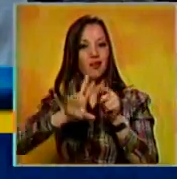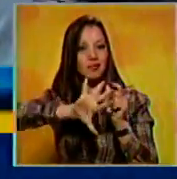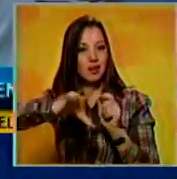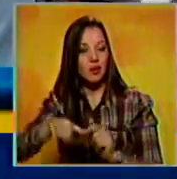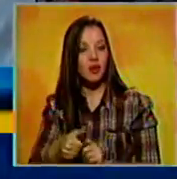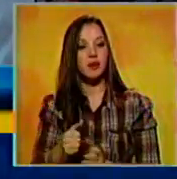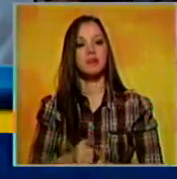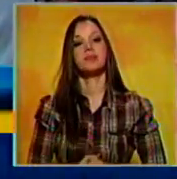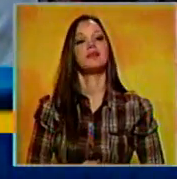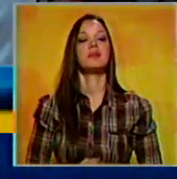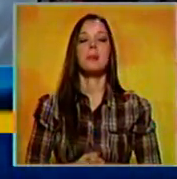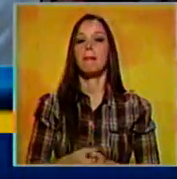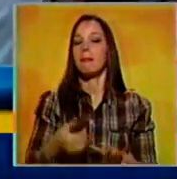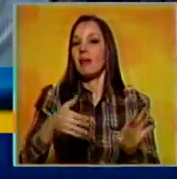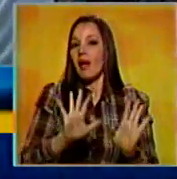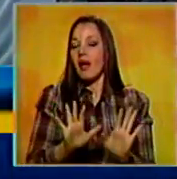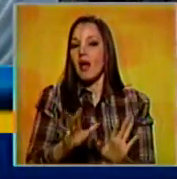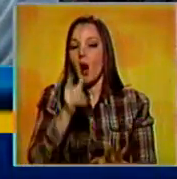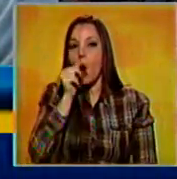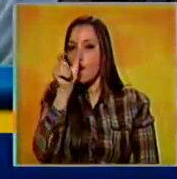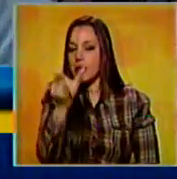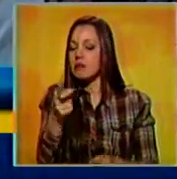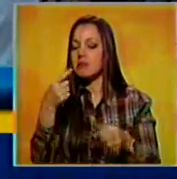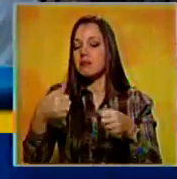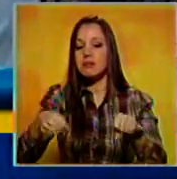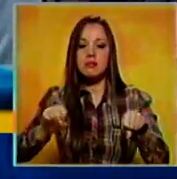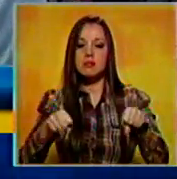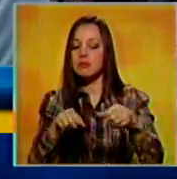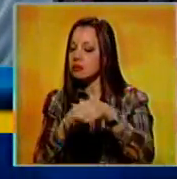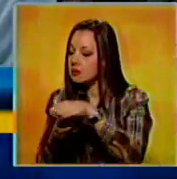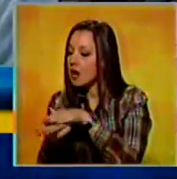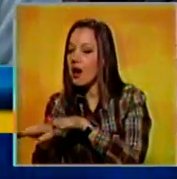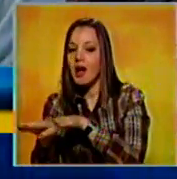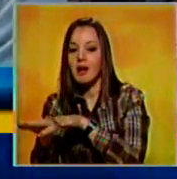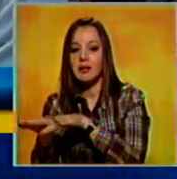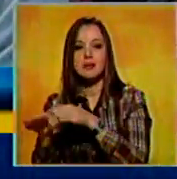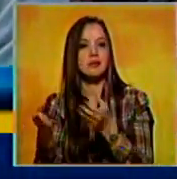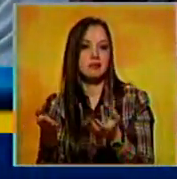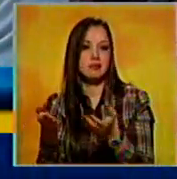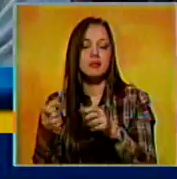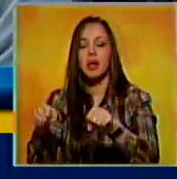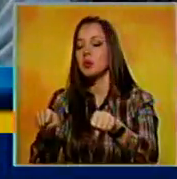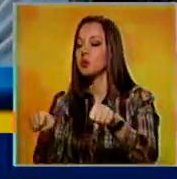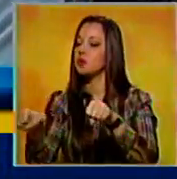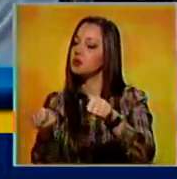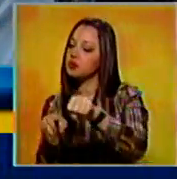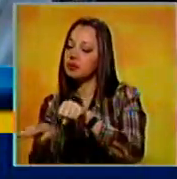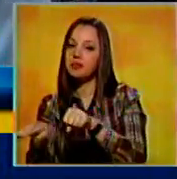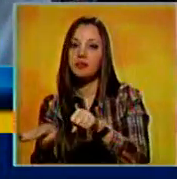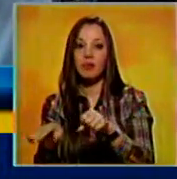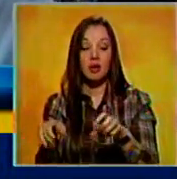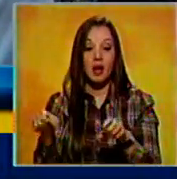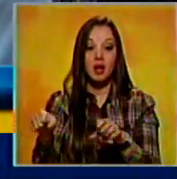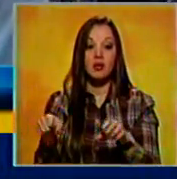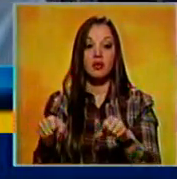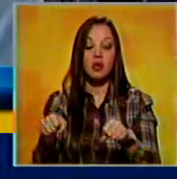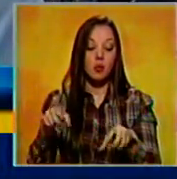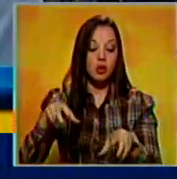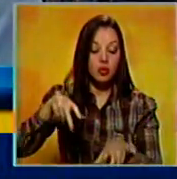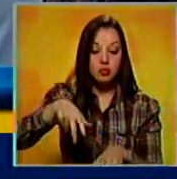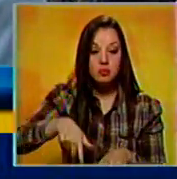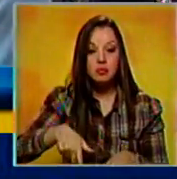había metido la moto ya para donde la estacionaba, pues. Y en el momento ese que está agachó